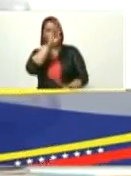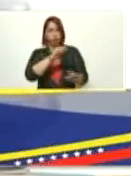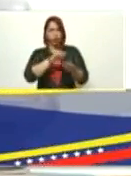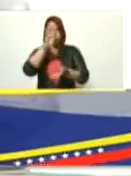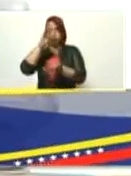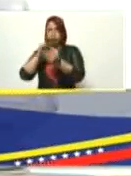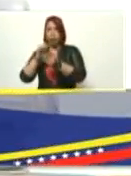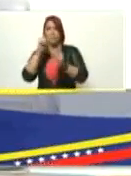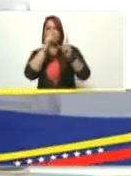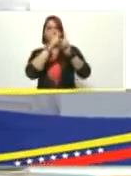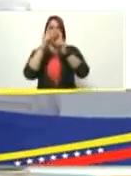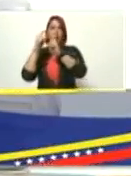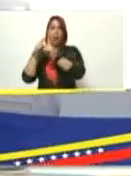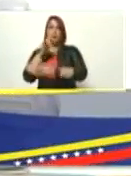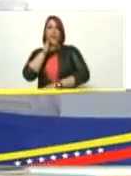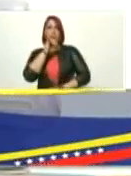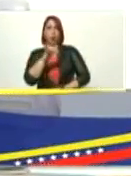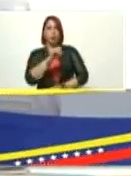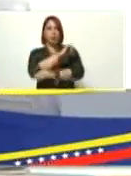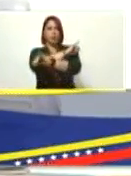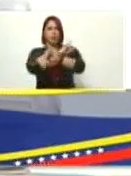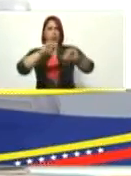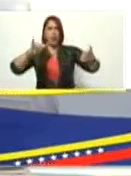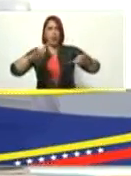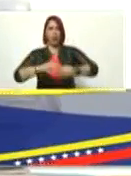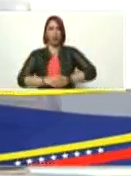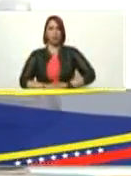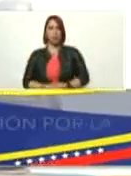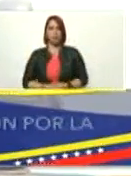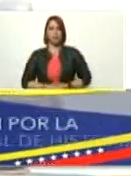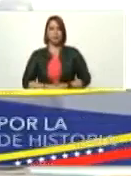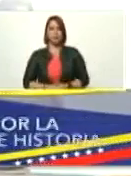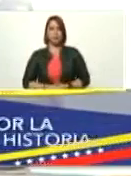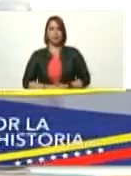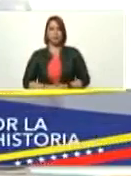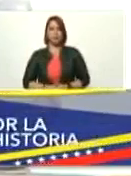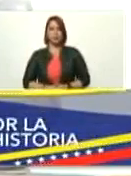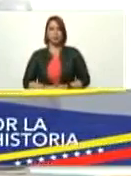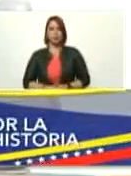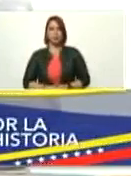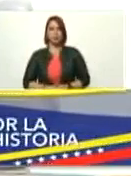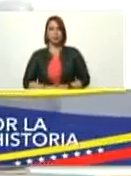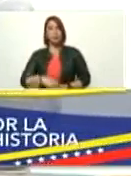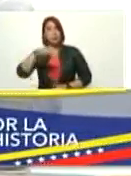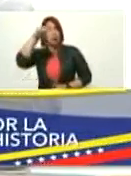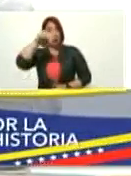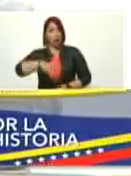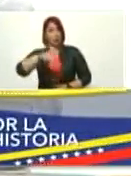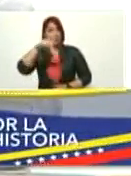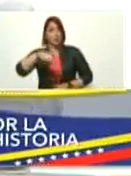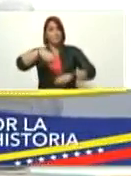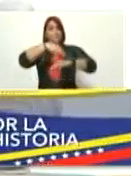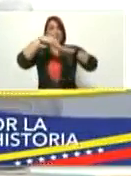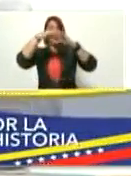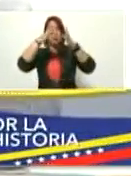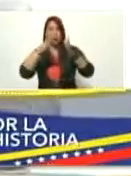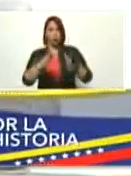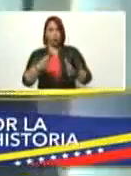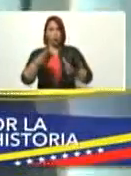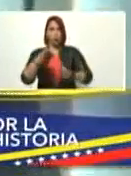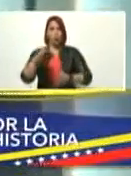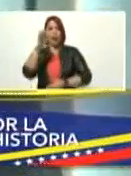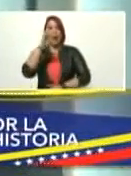palabras y su informe final. Aquí entre el ministro Ernesto Villegas